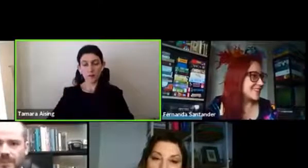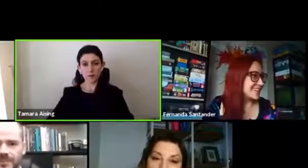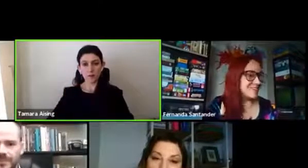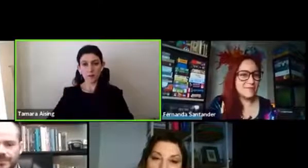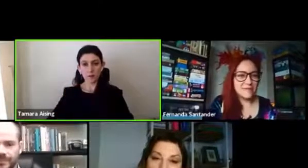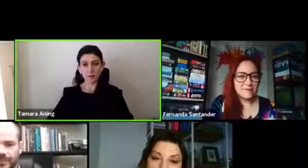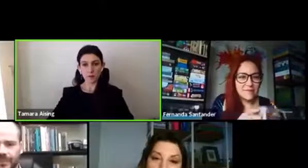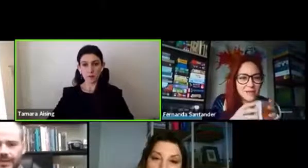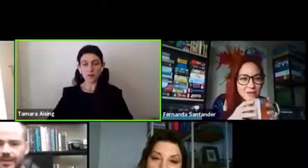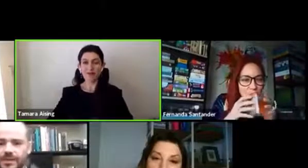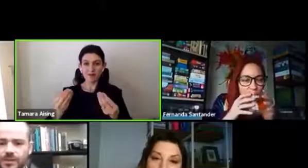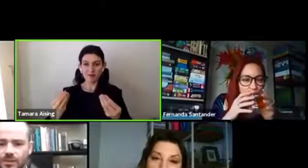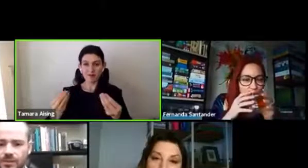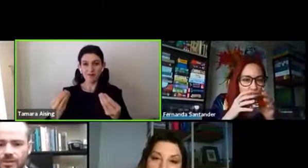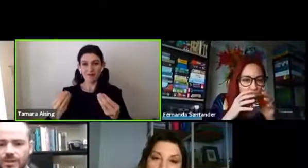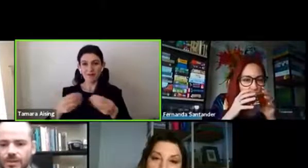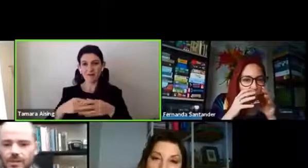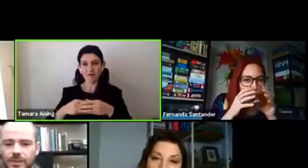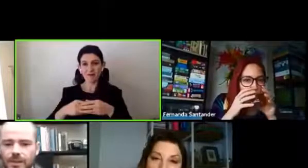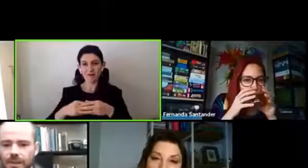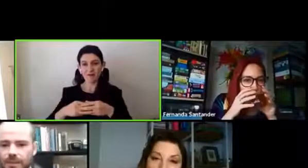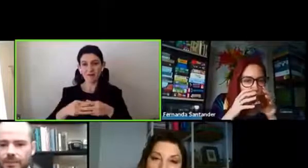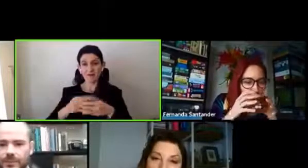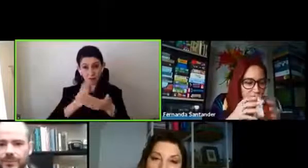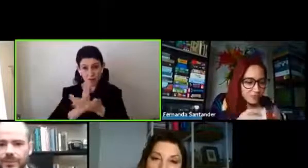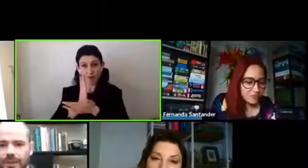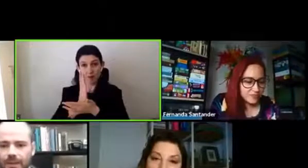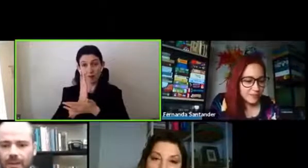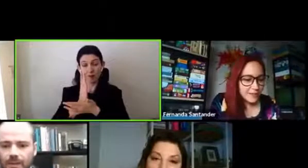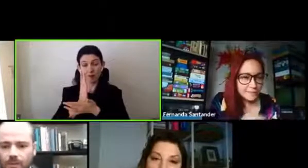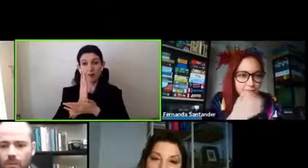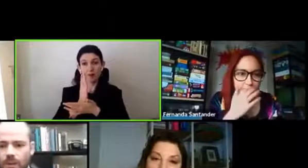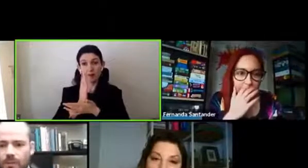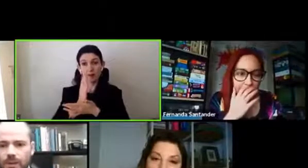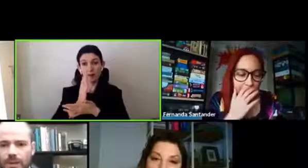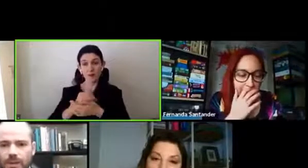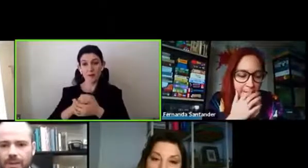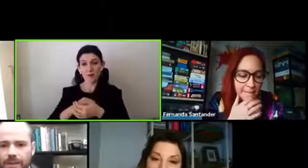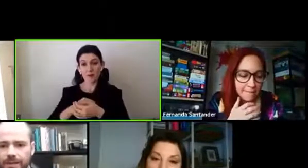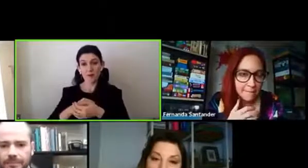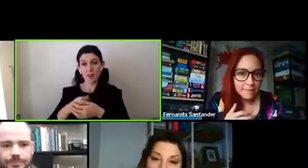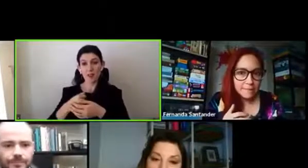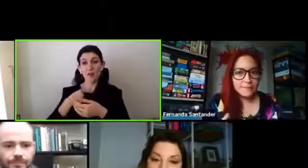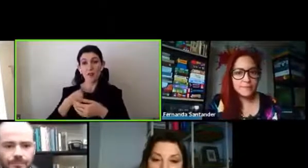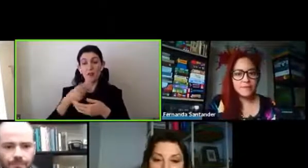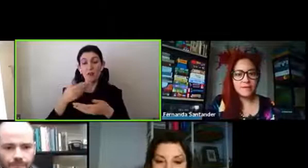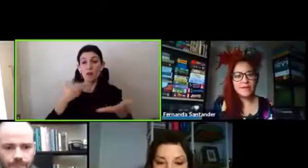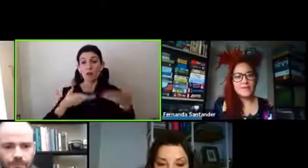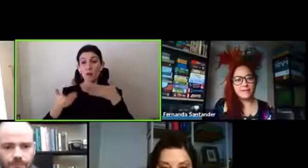Muy bien, inicio entonces. Voy a compartir pantalla.